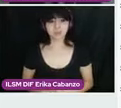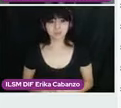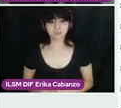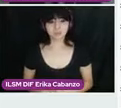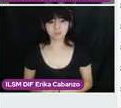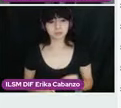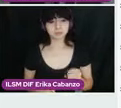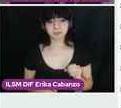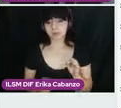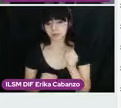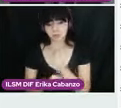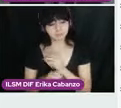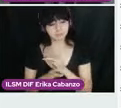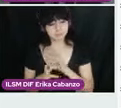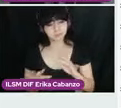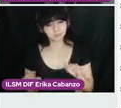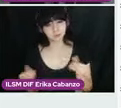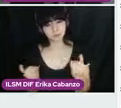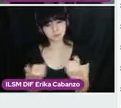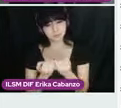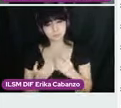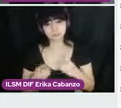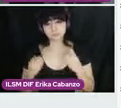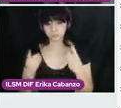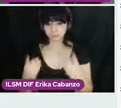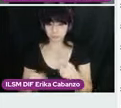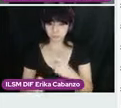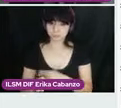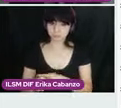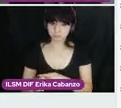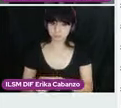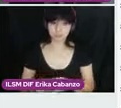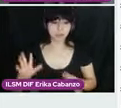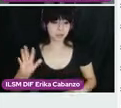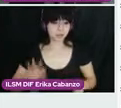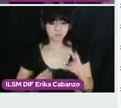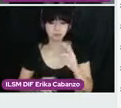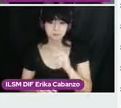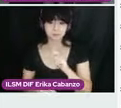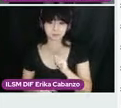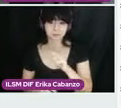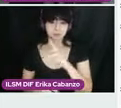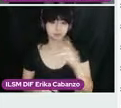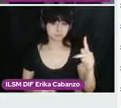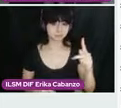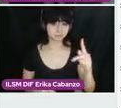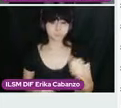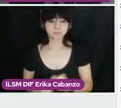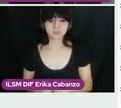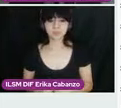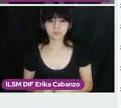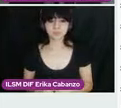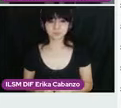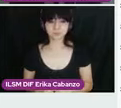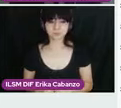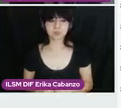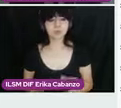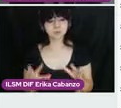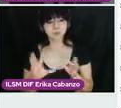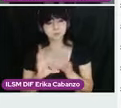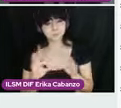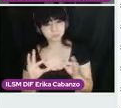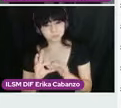ayudas, ¿sí? O inclusive hay aplicaciones en celular donde de tinnitus, donde nos pueden